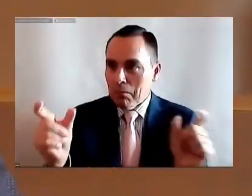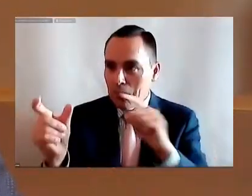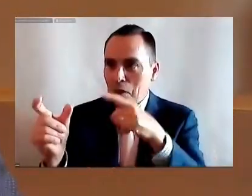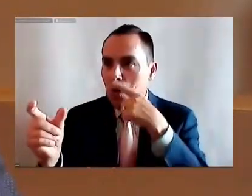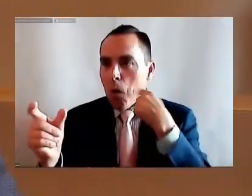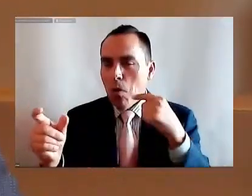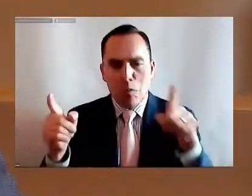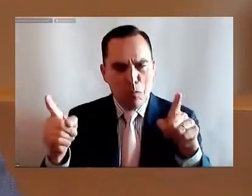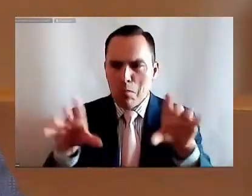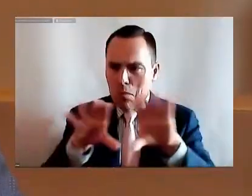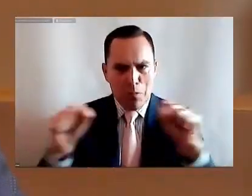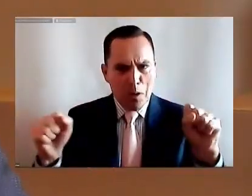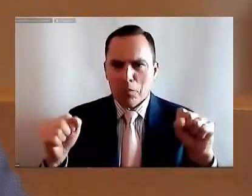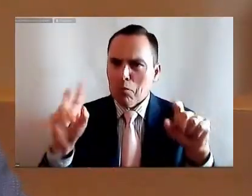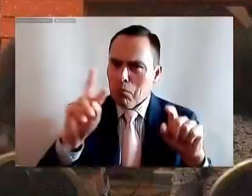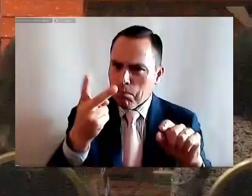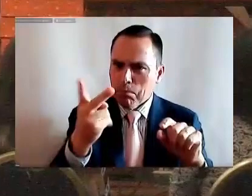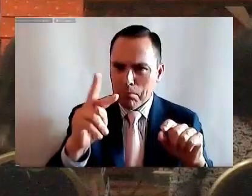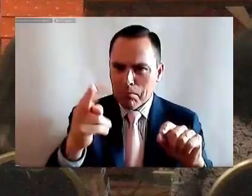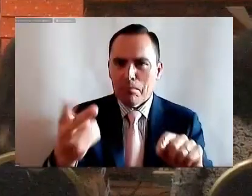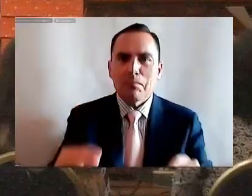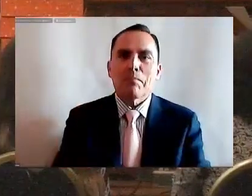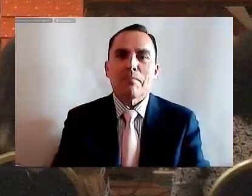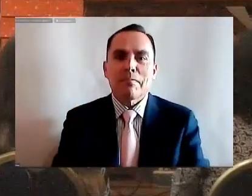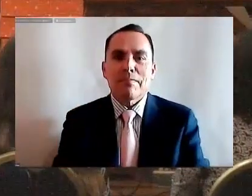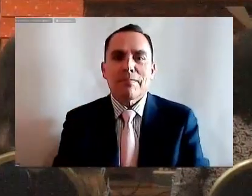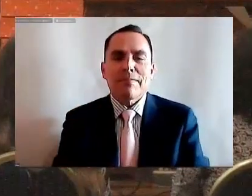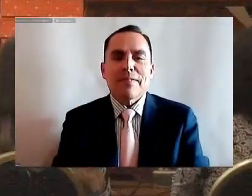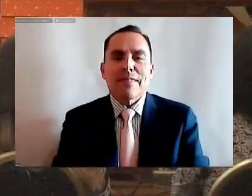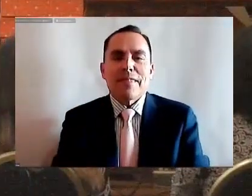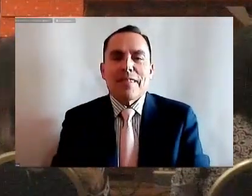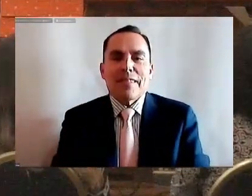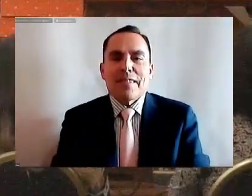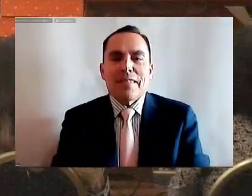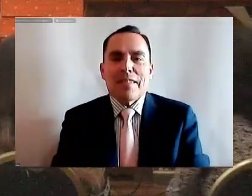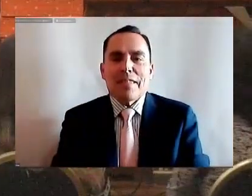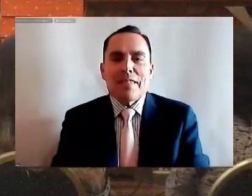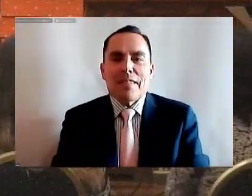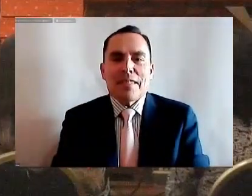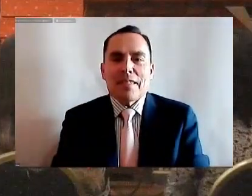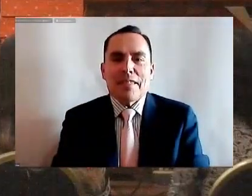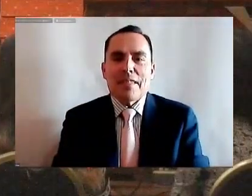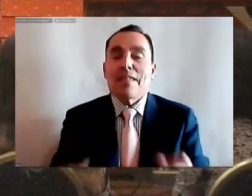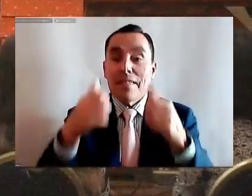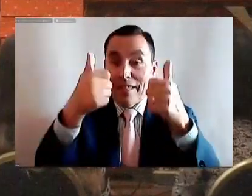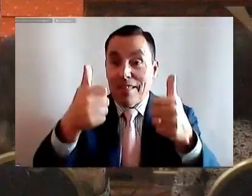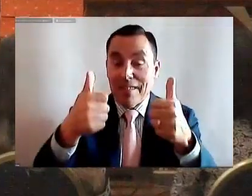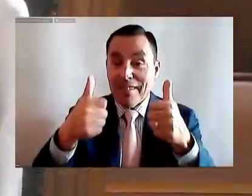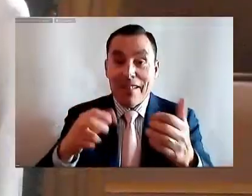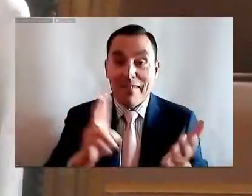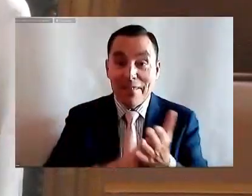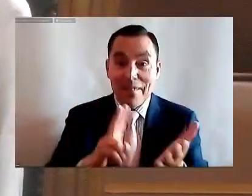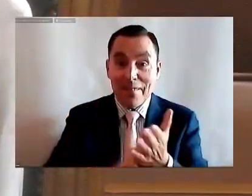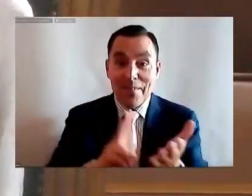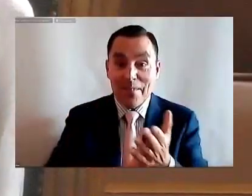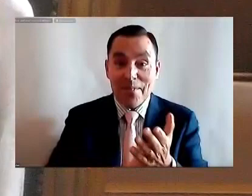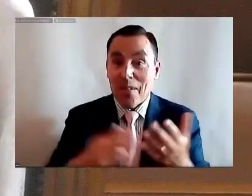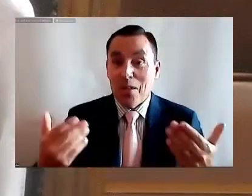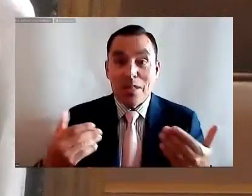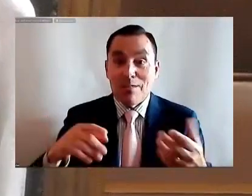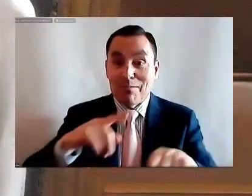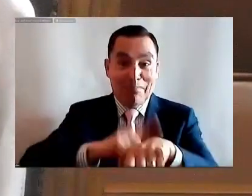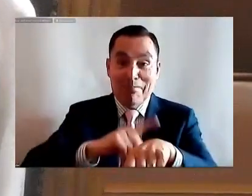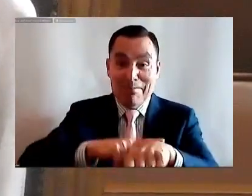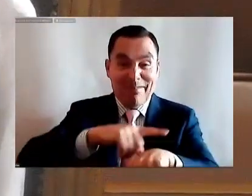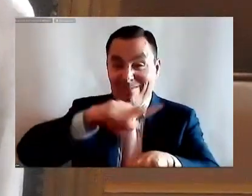¿no? Ya. Bueno, en realidad ha sido bastante interesante. Yo creo que podríamos sacar mucho más partido